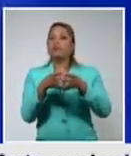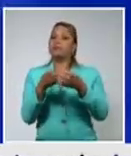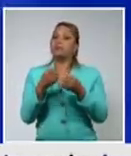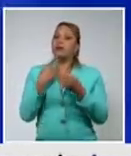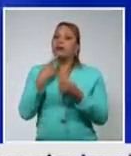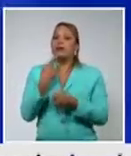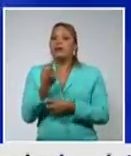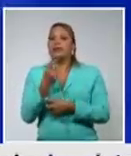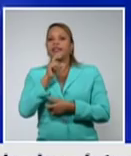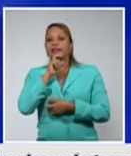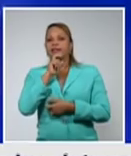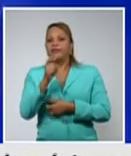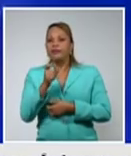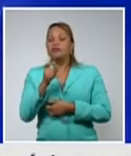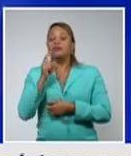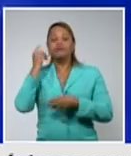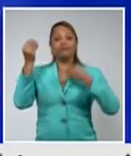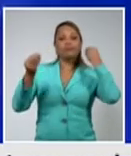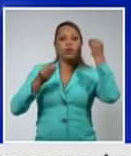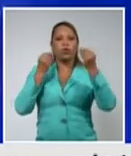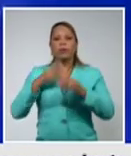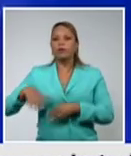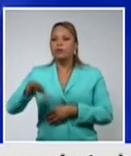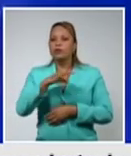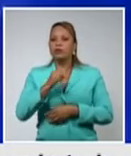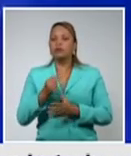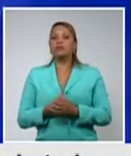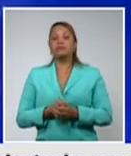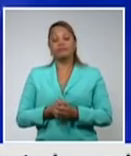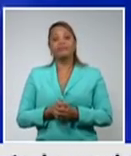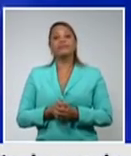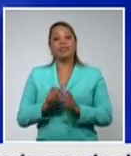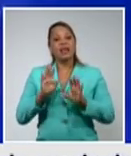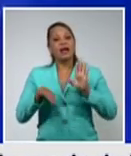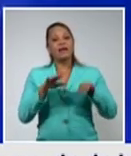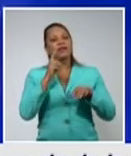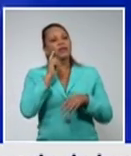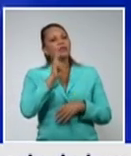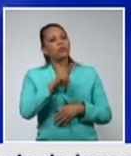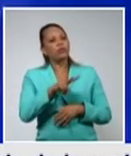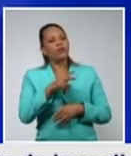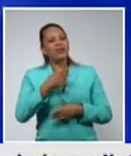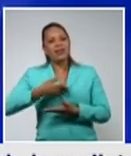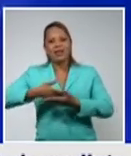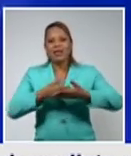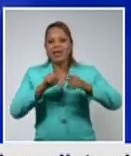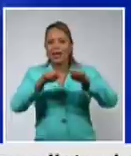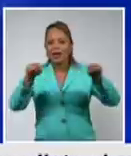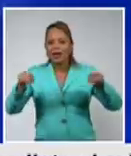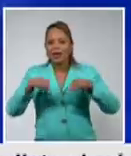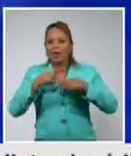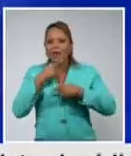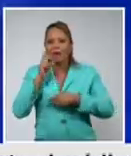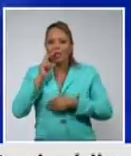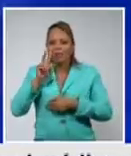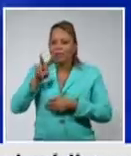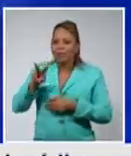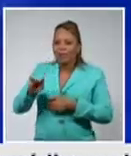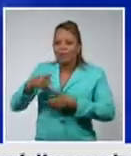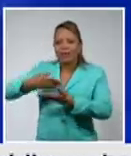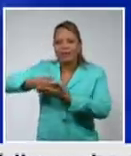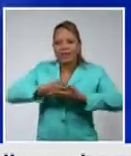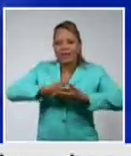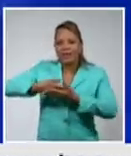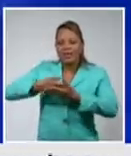sin duda genera más preocupación. Un lactante es hay veces que usted lo ve en la incubadora y uno no se imagina cómo se